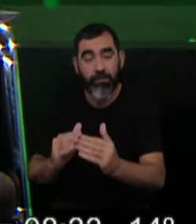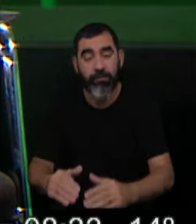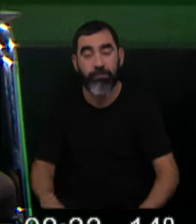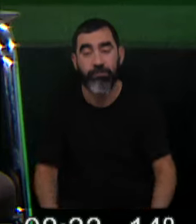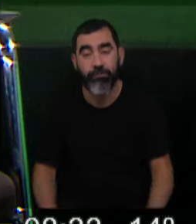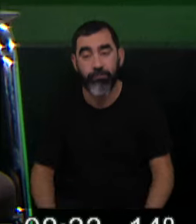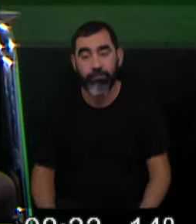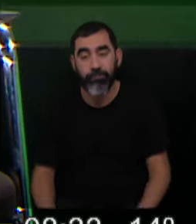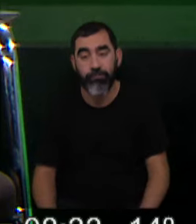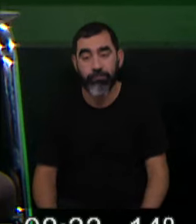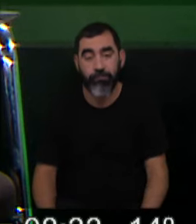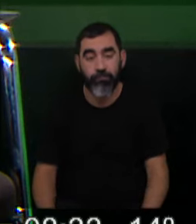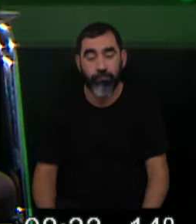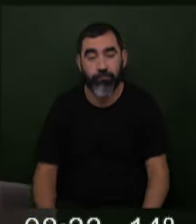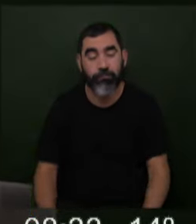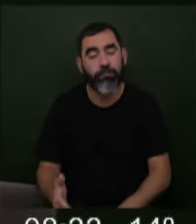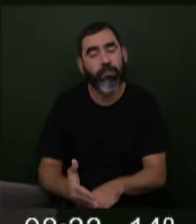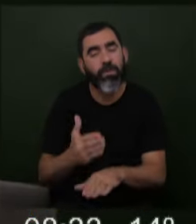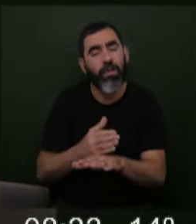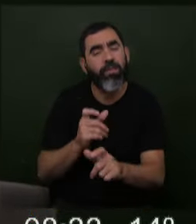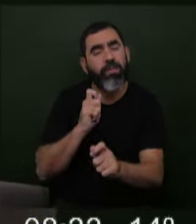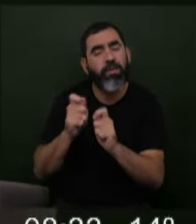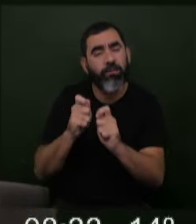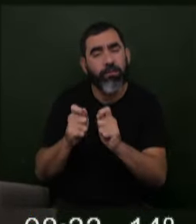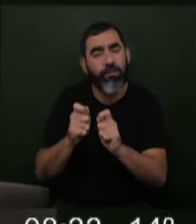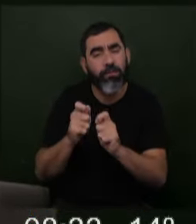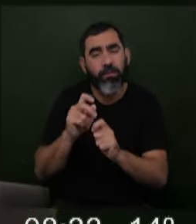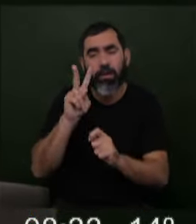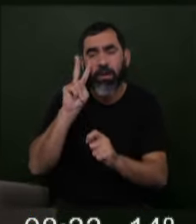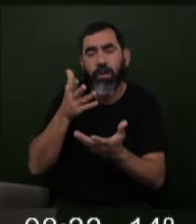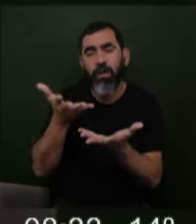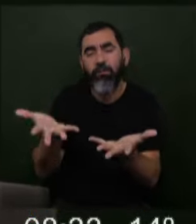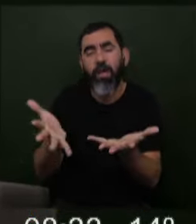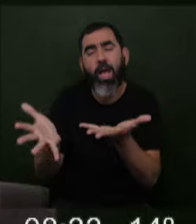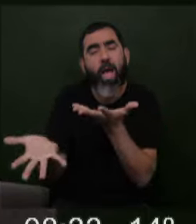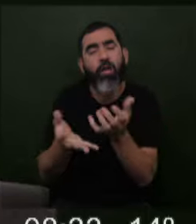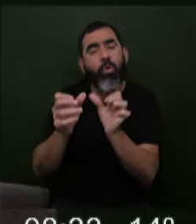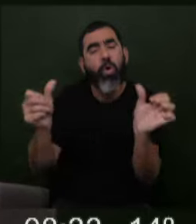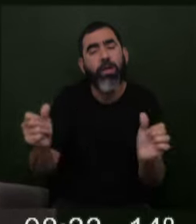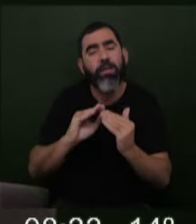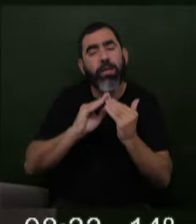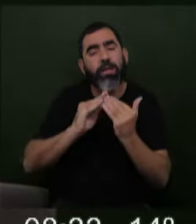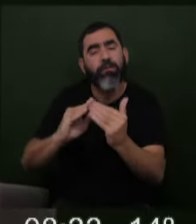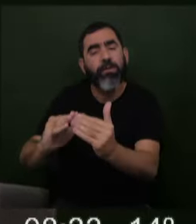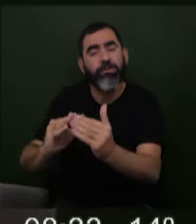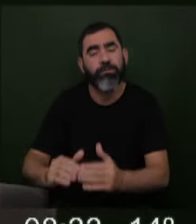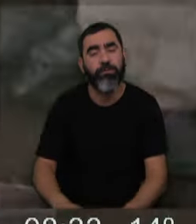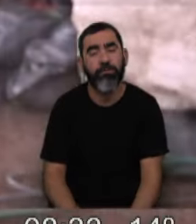Gracias por estar. Y antes de empezar la entrevista, vamos a ver algo de lo que están haciendo allí en Casavalle.